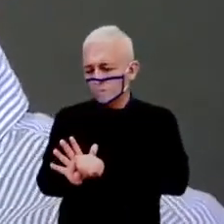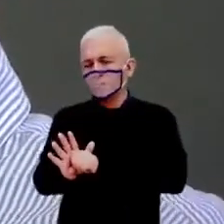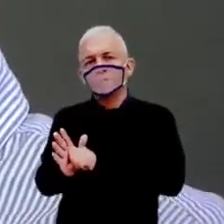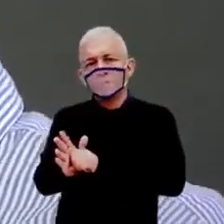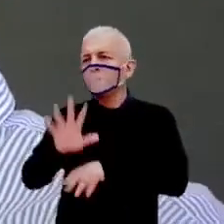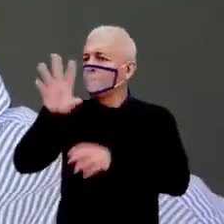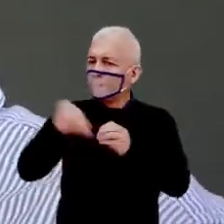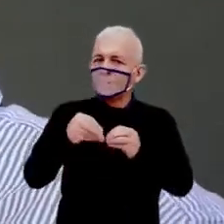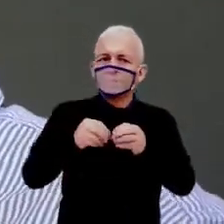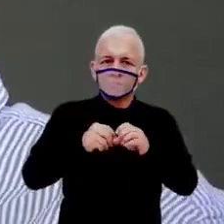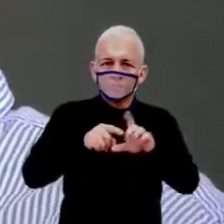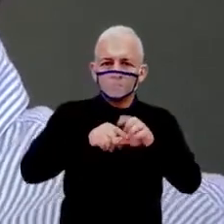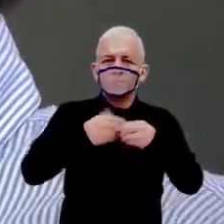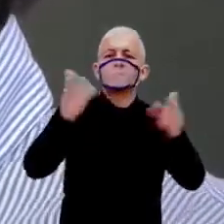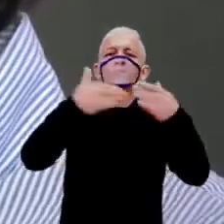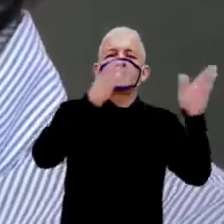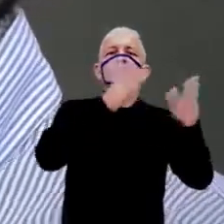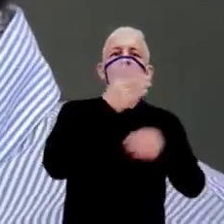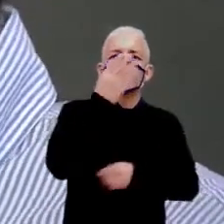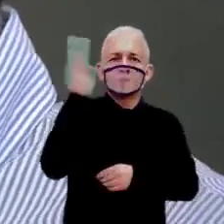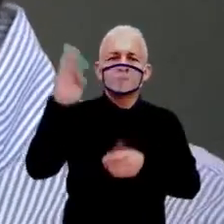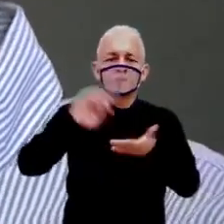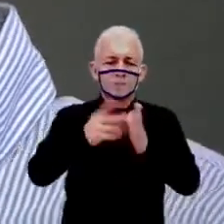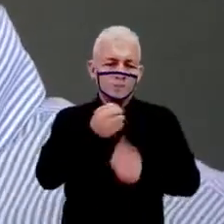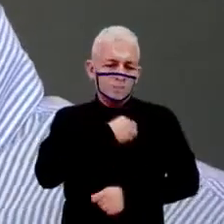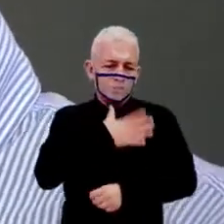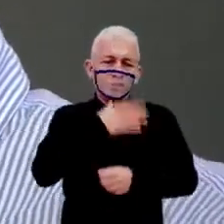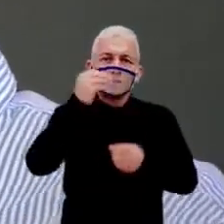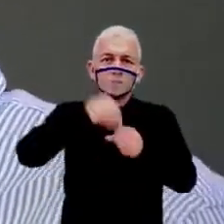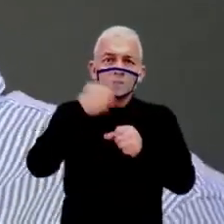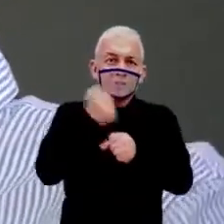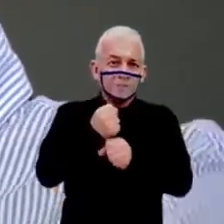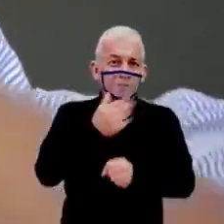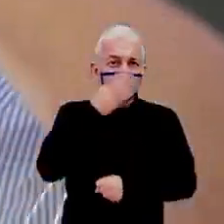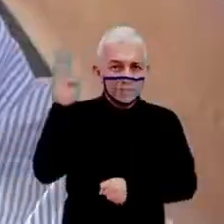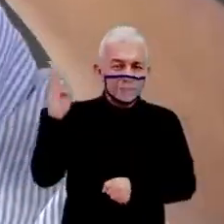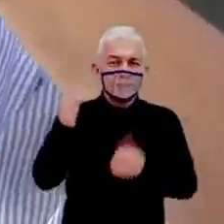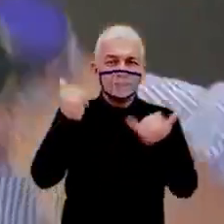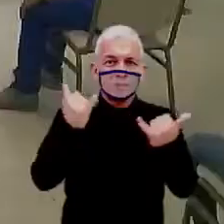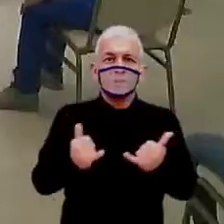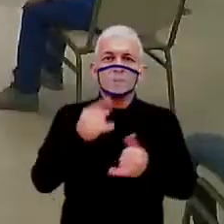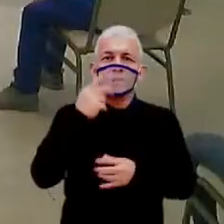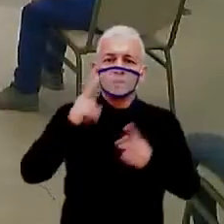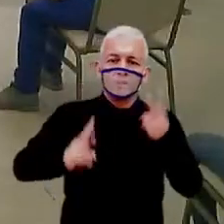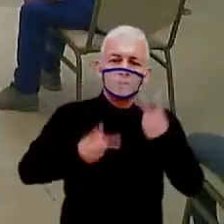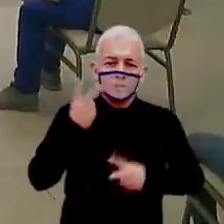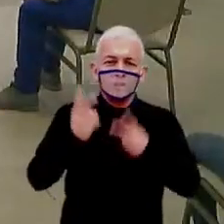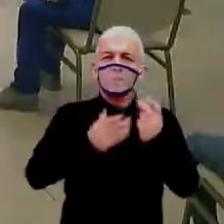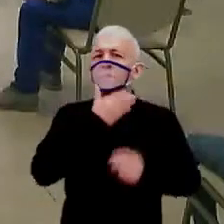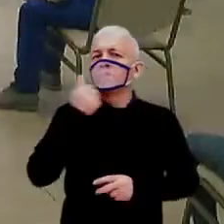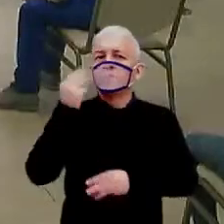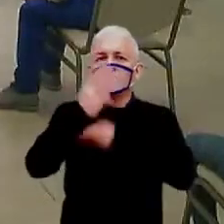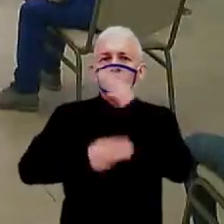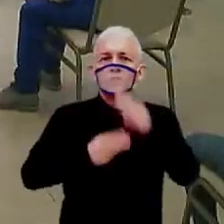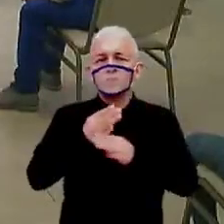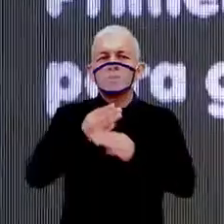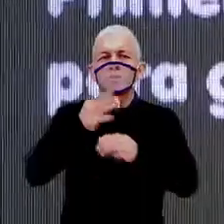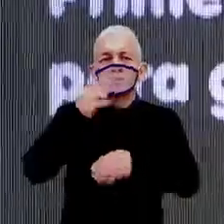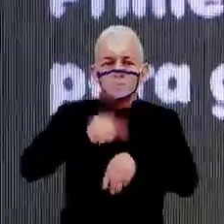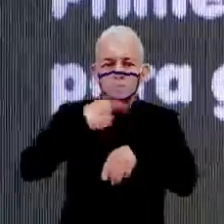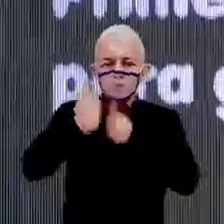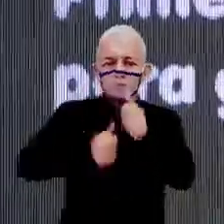al mismo tiempo seguir generando oportunidades para los barranquilleros. Que este sea el mejor vividero del mundo, porque cada